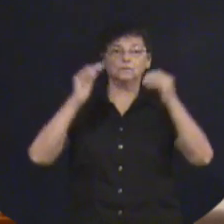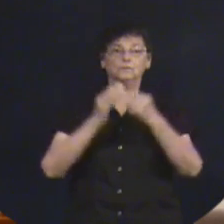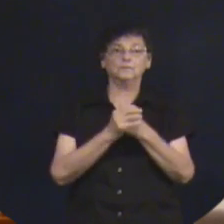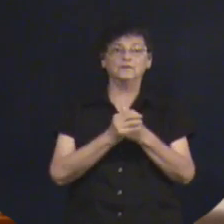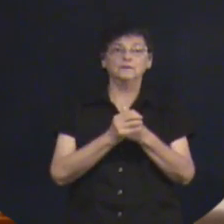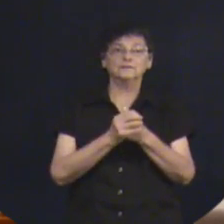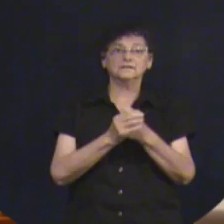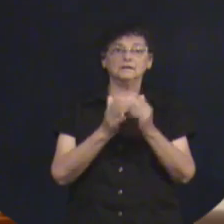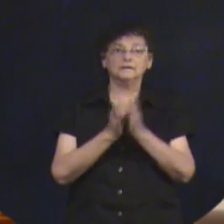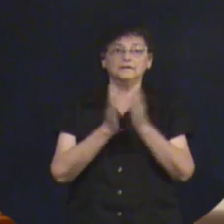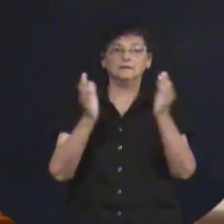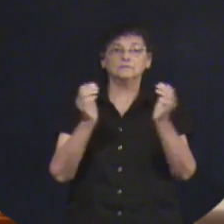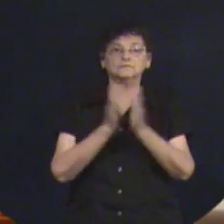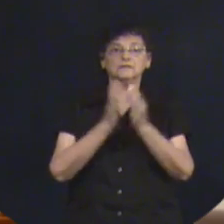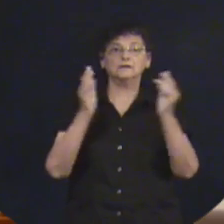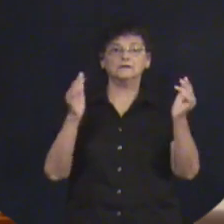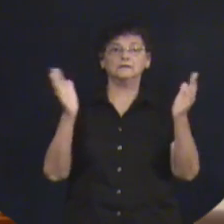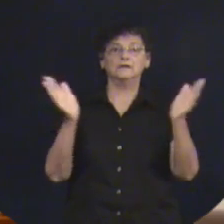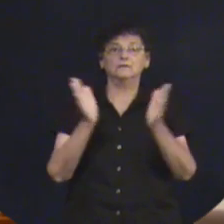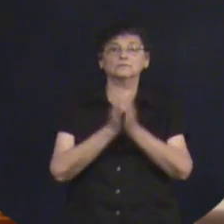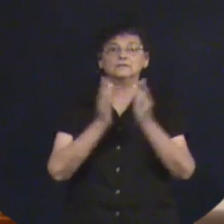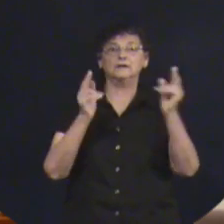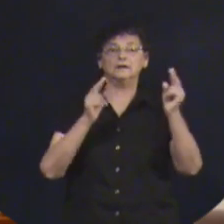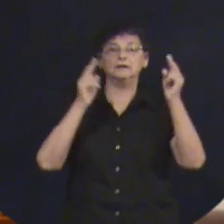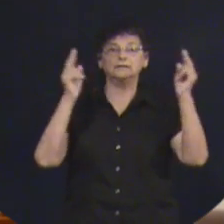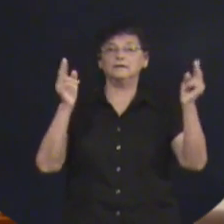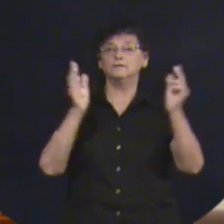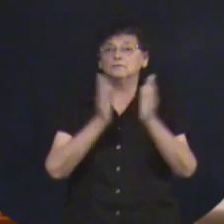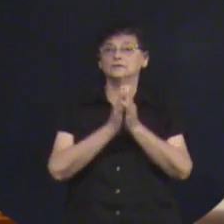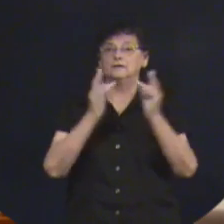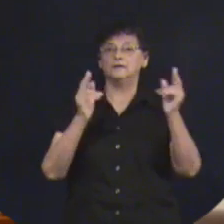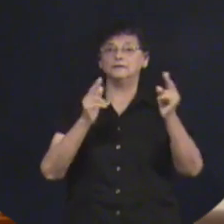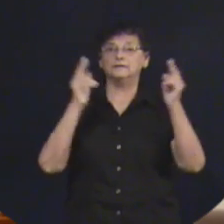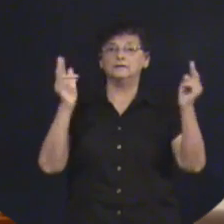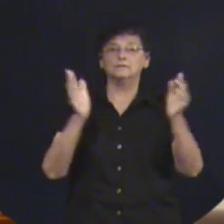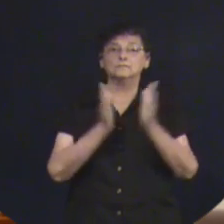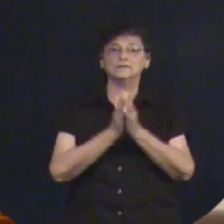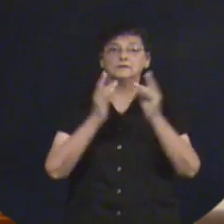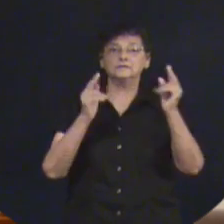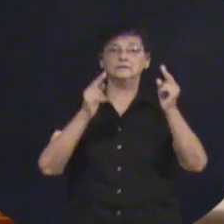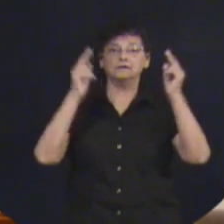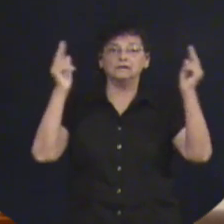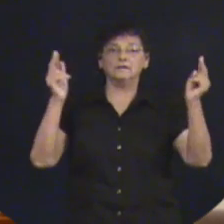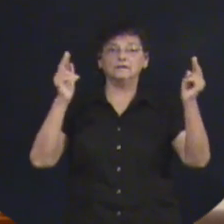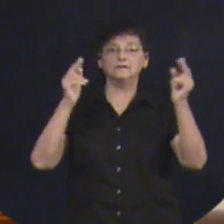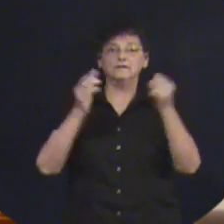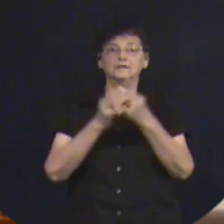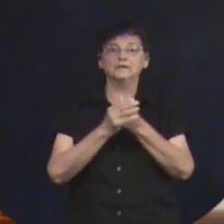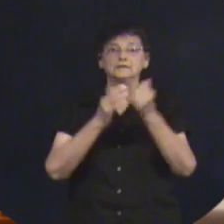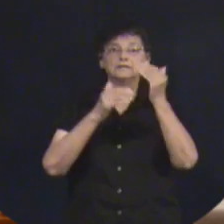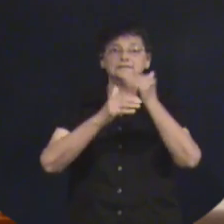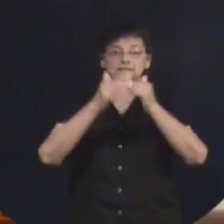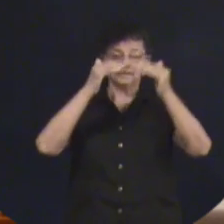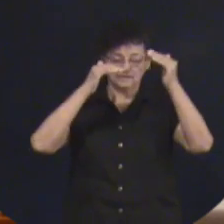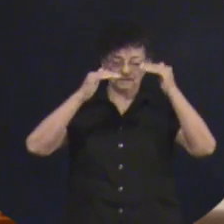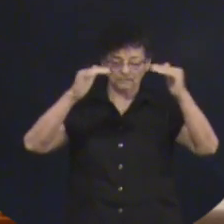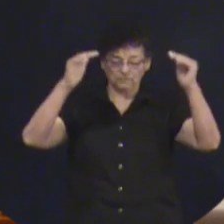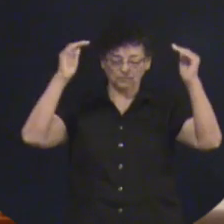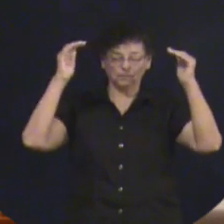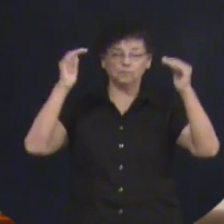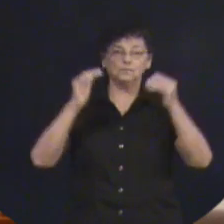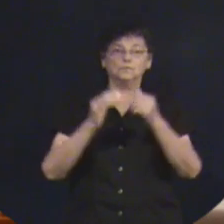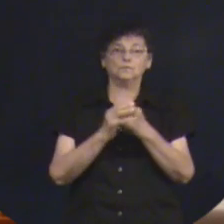cielo. Hosanna, hosanna, hosanna, hosanna, hosanna en el